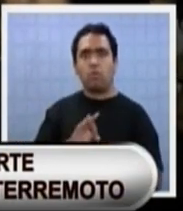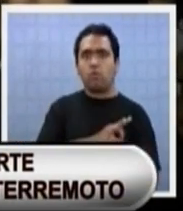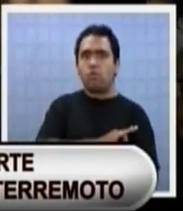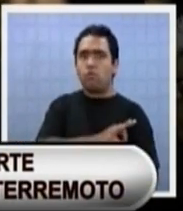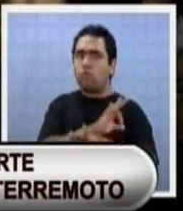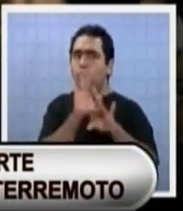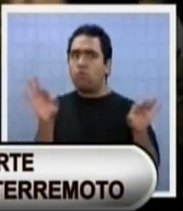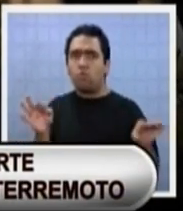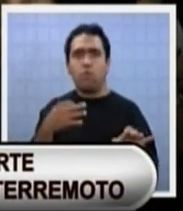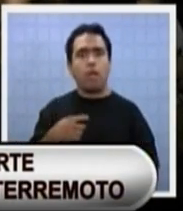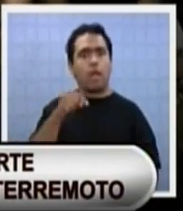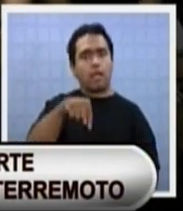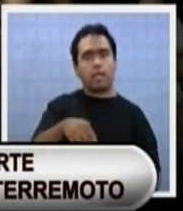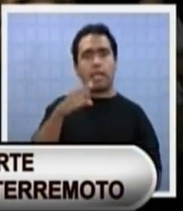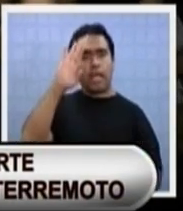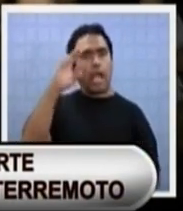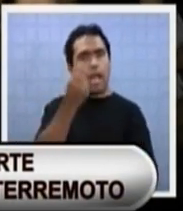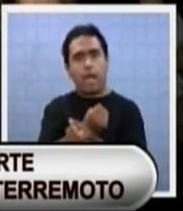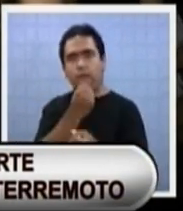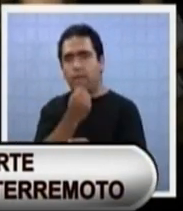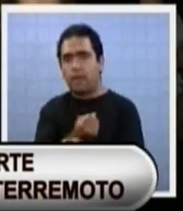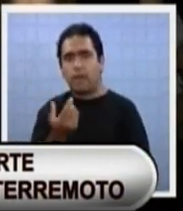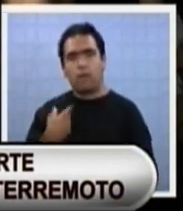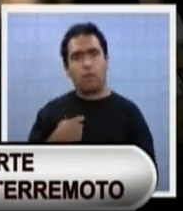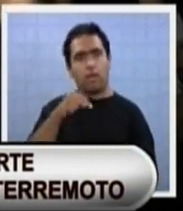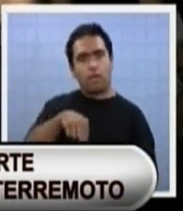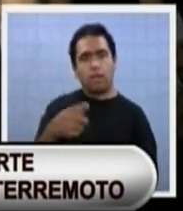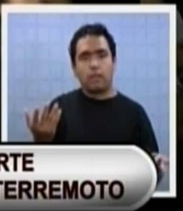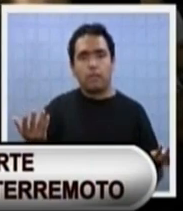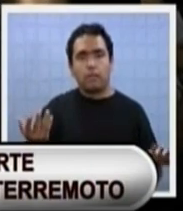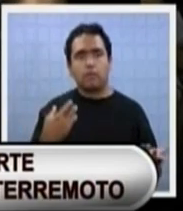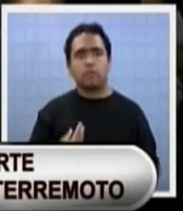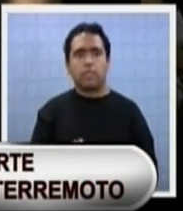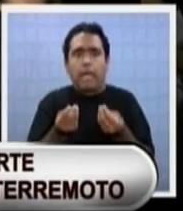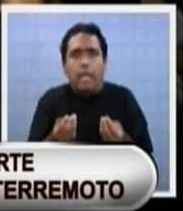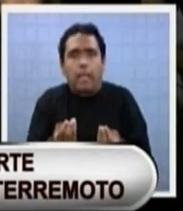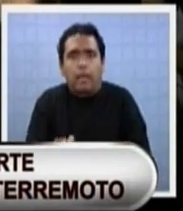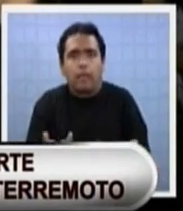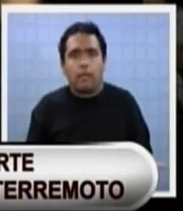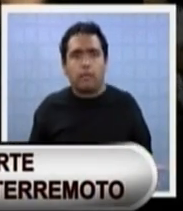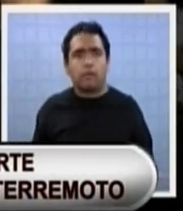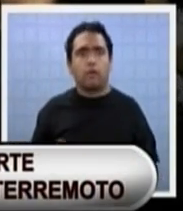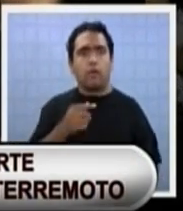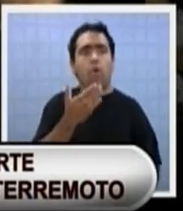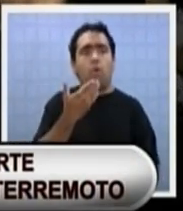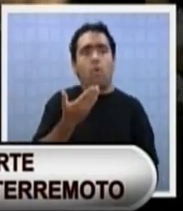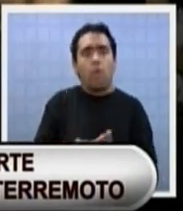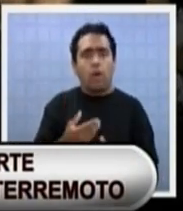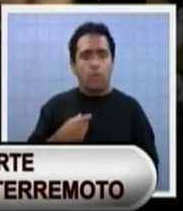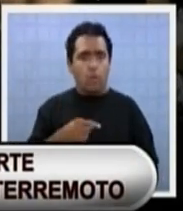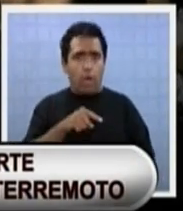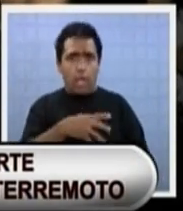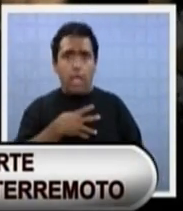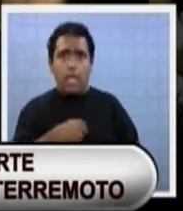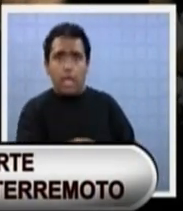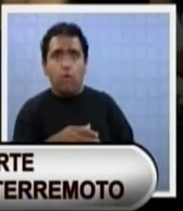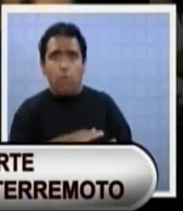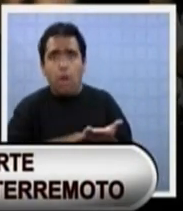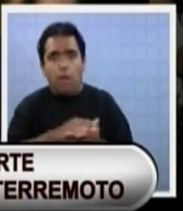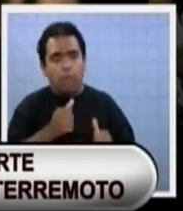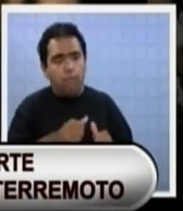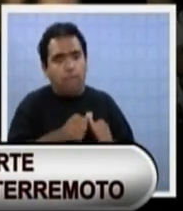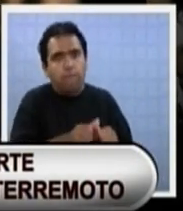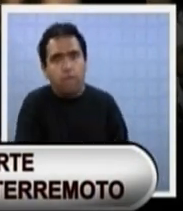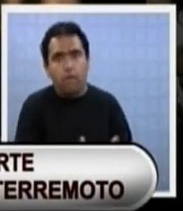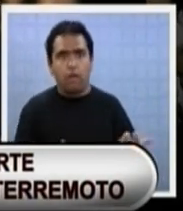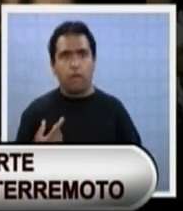tenido la cantidad de carabineros que tenemos hoy día. ¿Ah? Entonces, ¿qué va a pasar ahora cuando nos violen uno de nuestros hijos? ¿Ah? Cuando